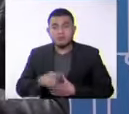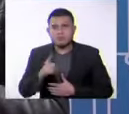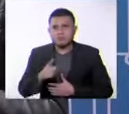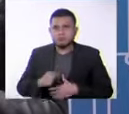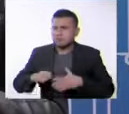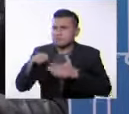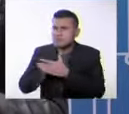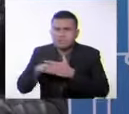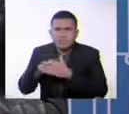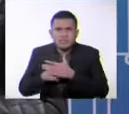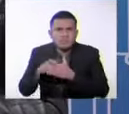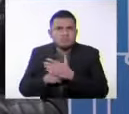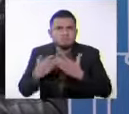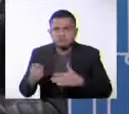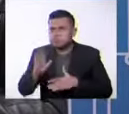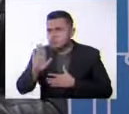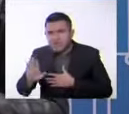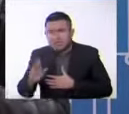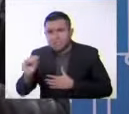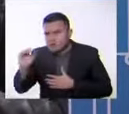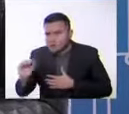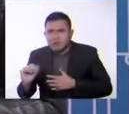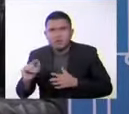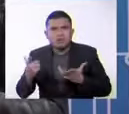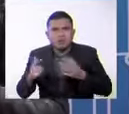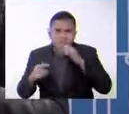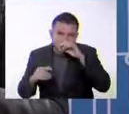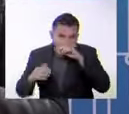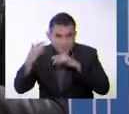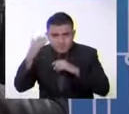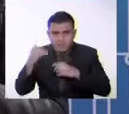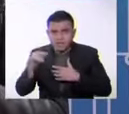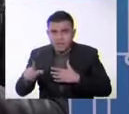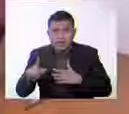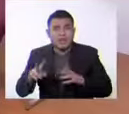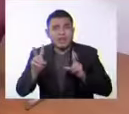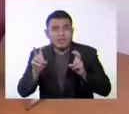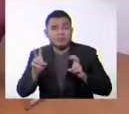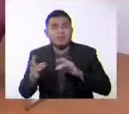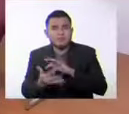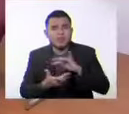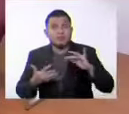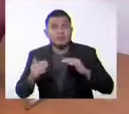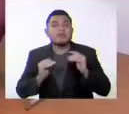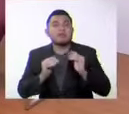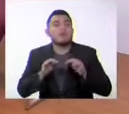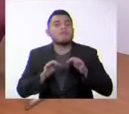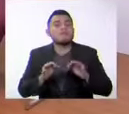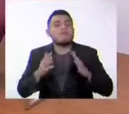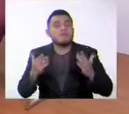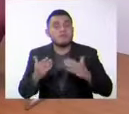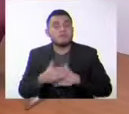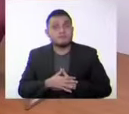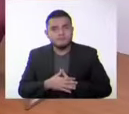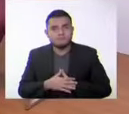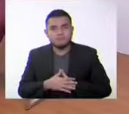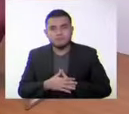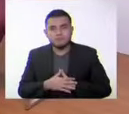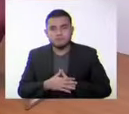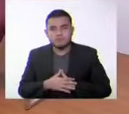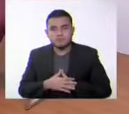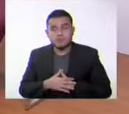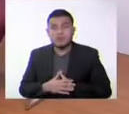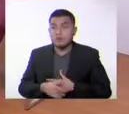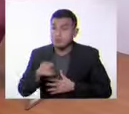pesar de su corta edad, en el tema del medio ambiente, maestra. También ha sido